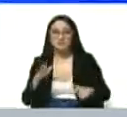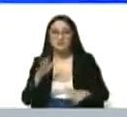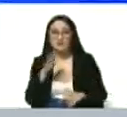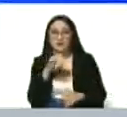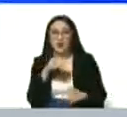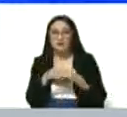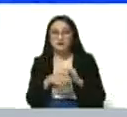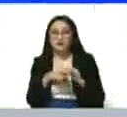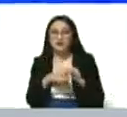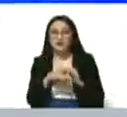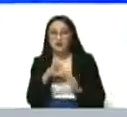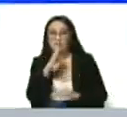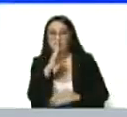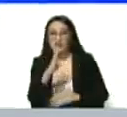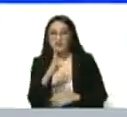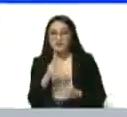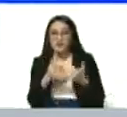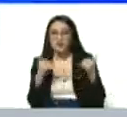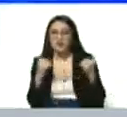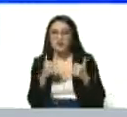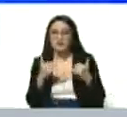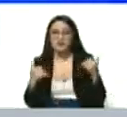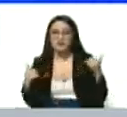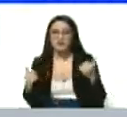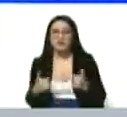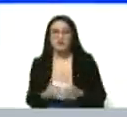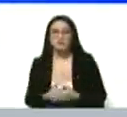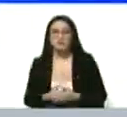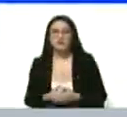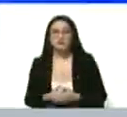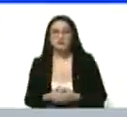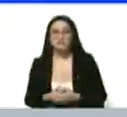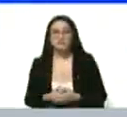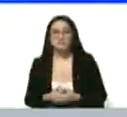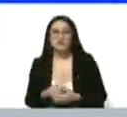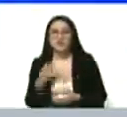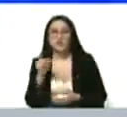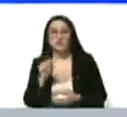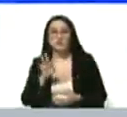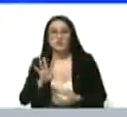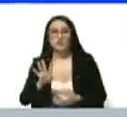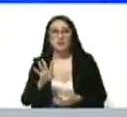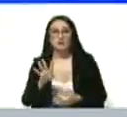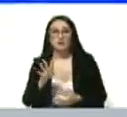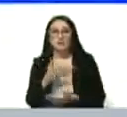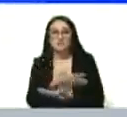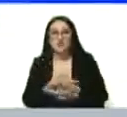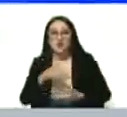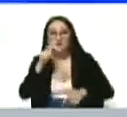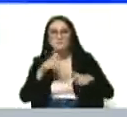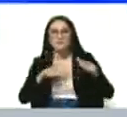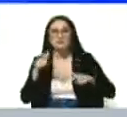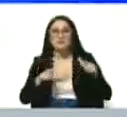acceso directo a energía eléctrica y 2.4 billones de